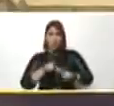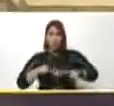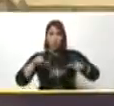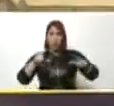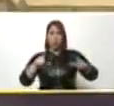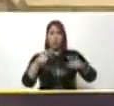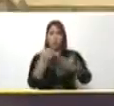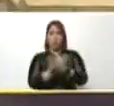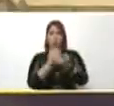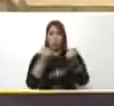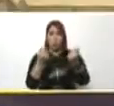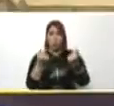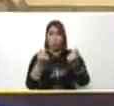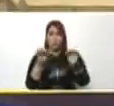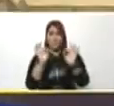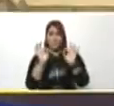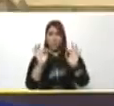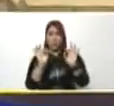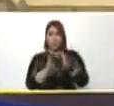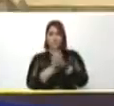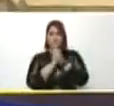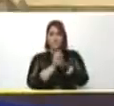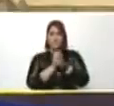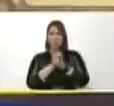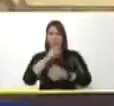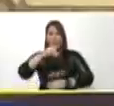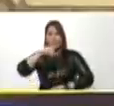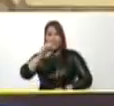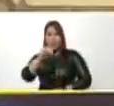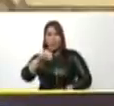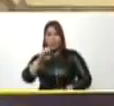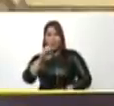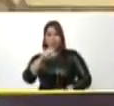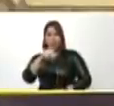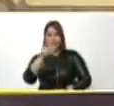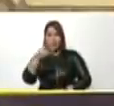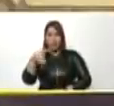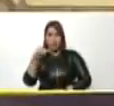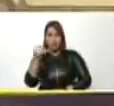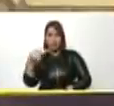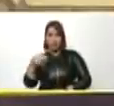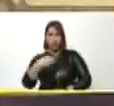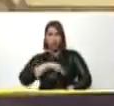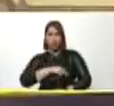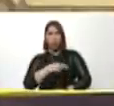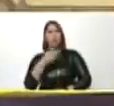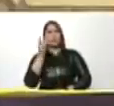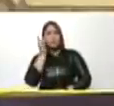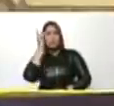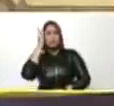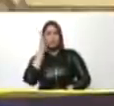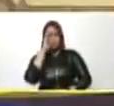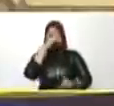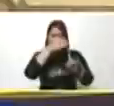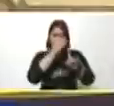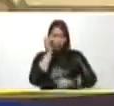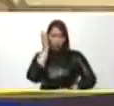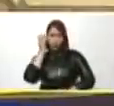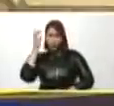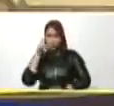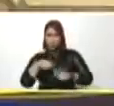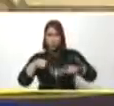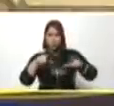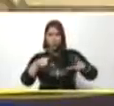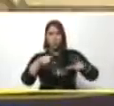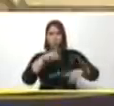especiales, compañero Ricardo Menéndez, contigo también, nosotros salgamos a crear las zonas económicas especiales,